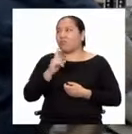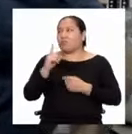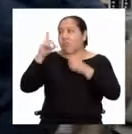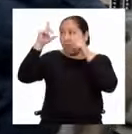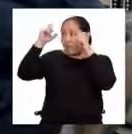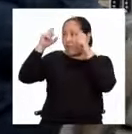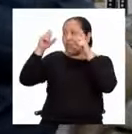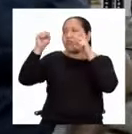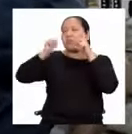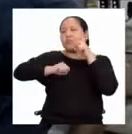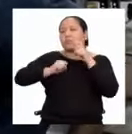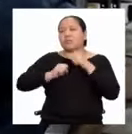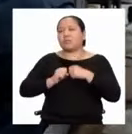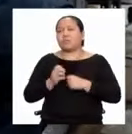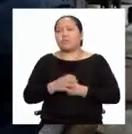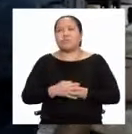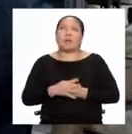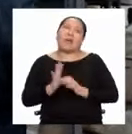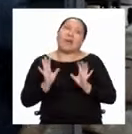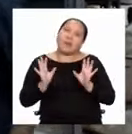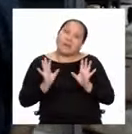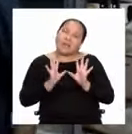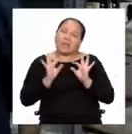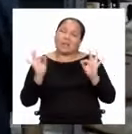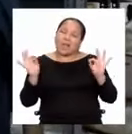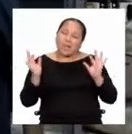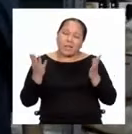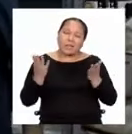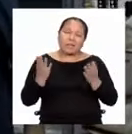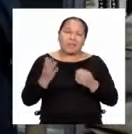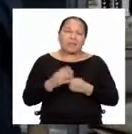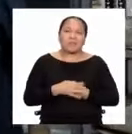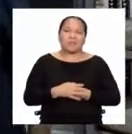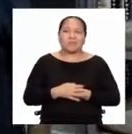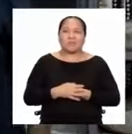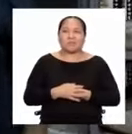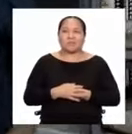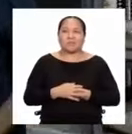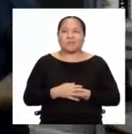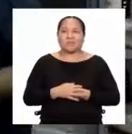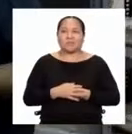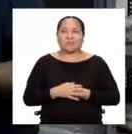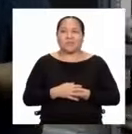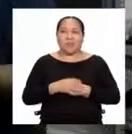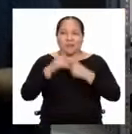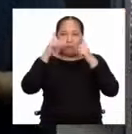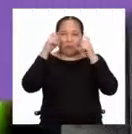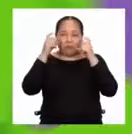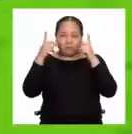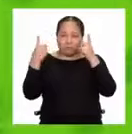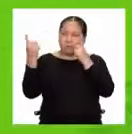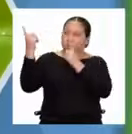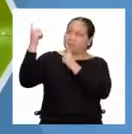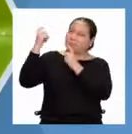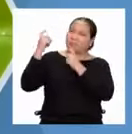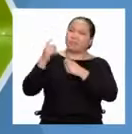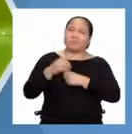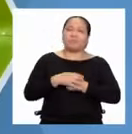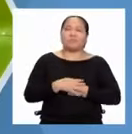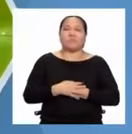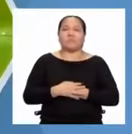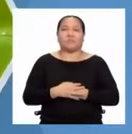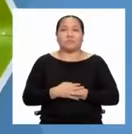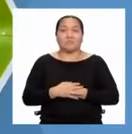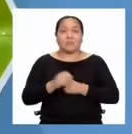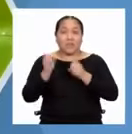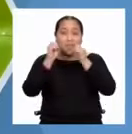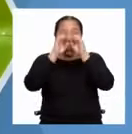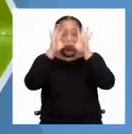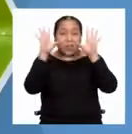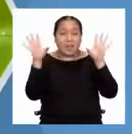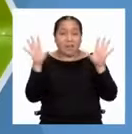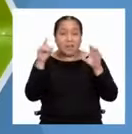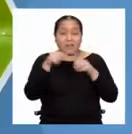si quieres. Bueno, a nada. A ver, vamos a tomar la foto. Queda claro que los fósiles son la